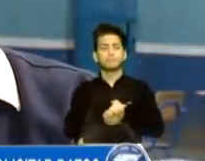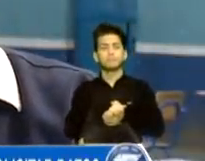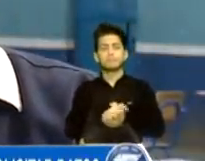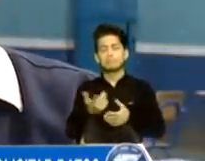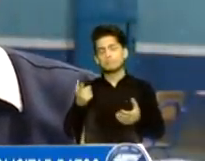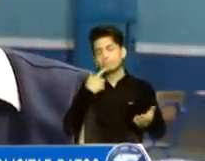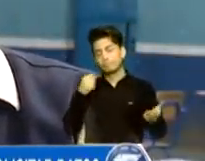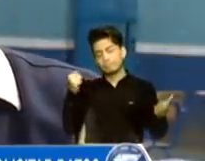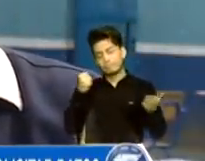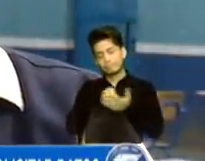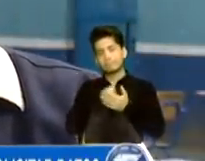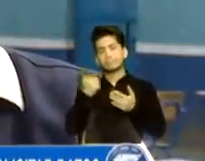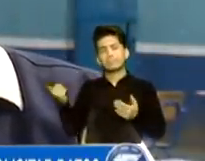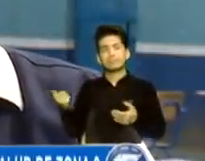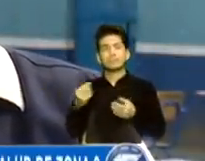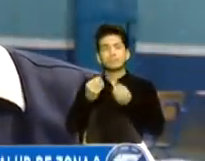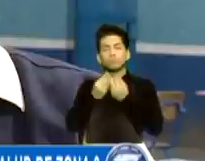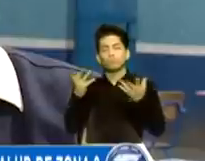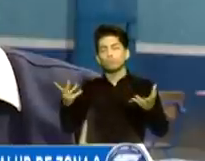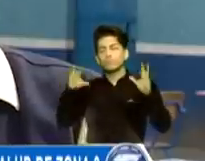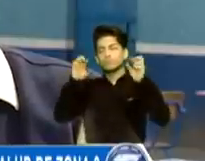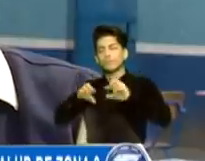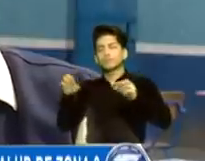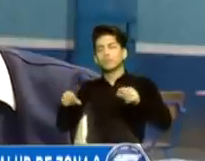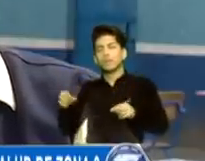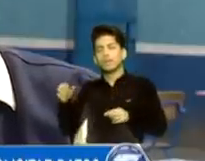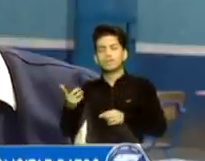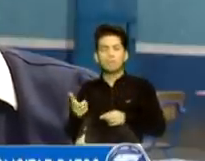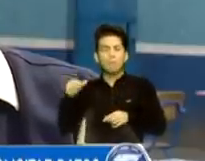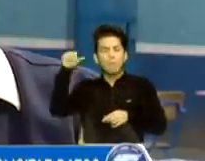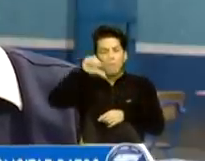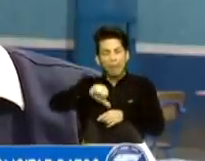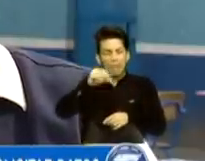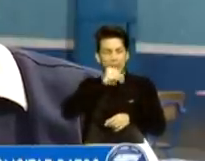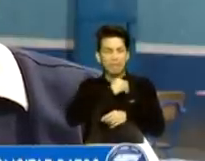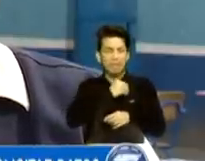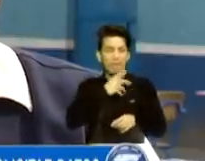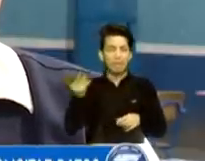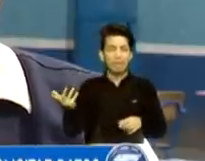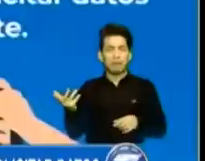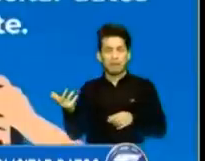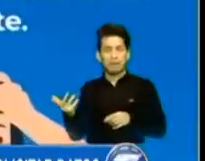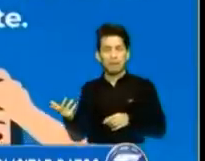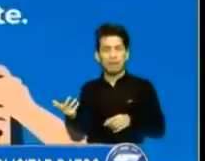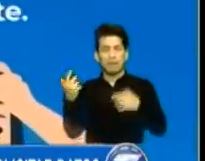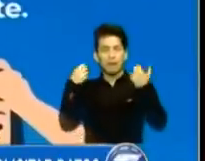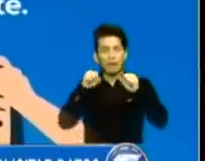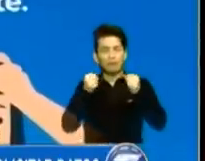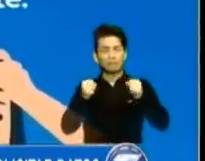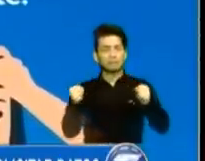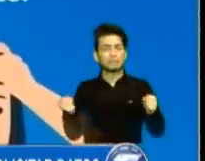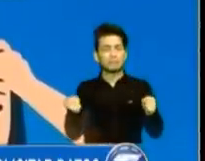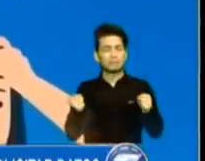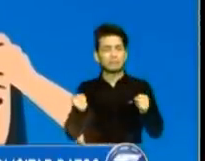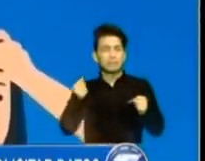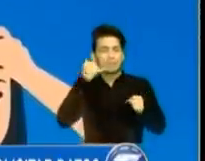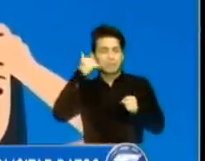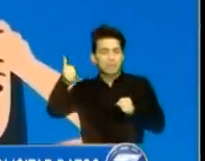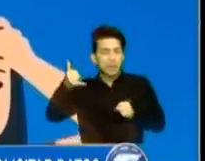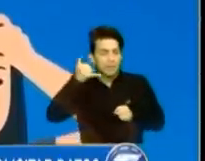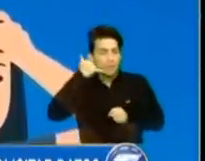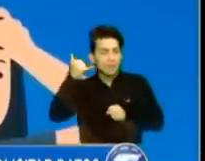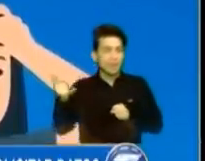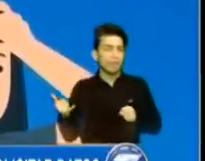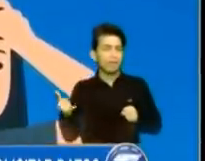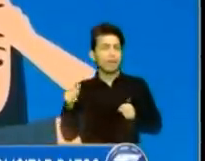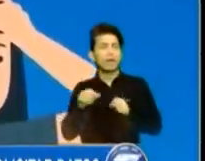lamentablemente existen personas con malas intenciones y están haciendo a veces ese tipo de llamados. Entonces hay